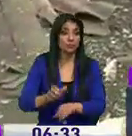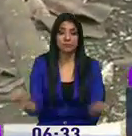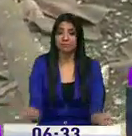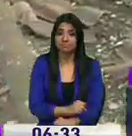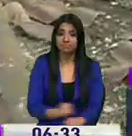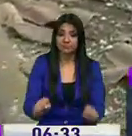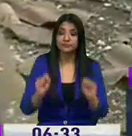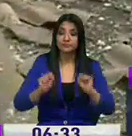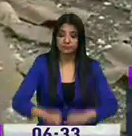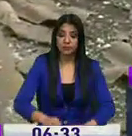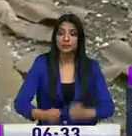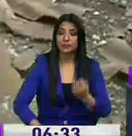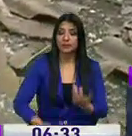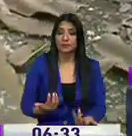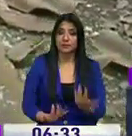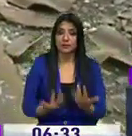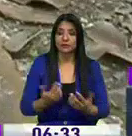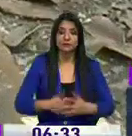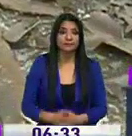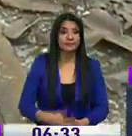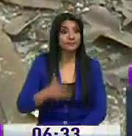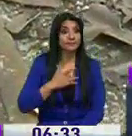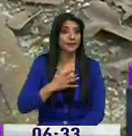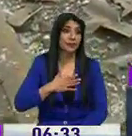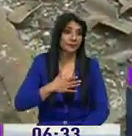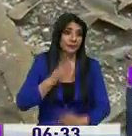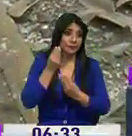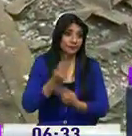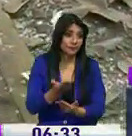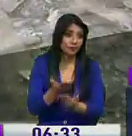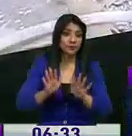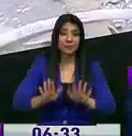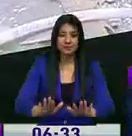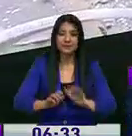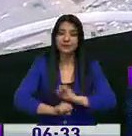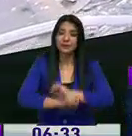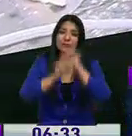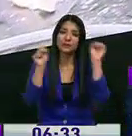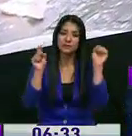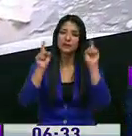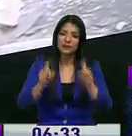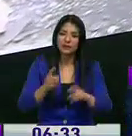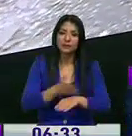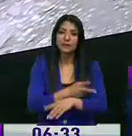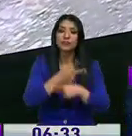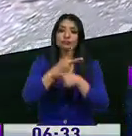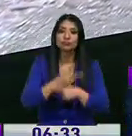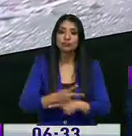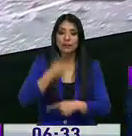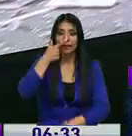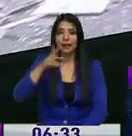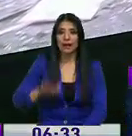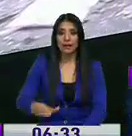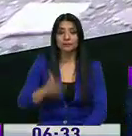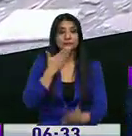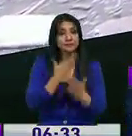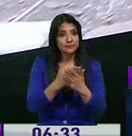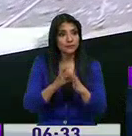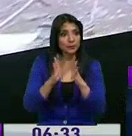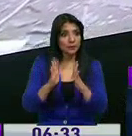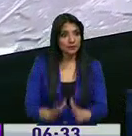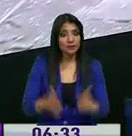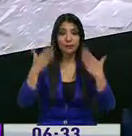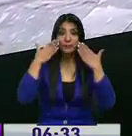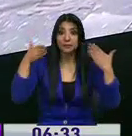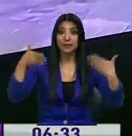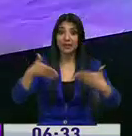incidente lamentable de amanecer con este tipo de noticias hay que tener precaución con el gas gracias a su cénit y media en la maría de